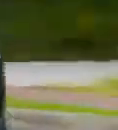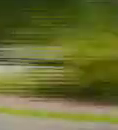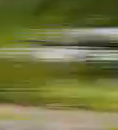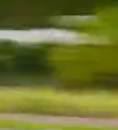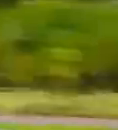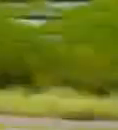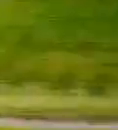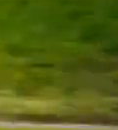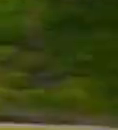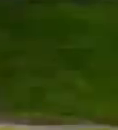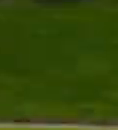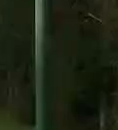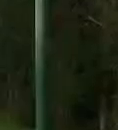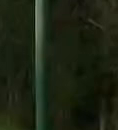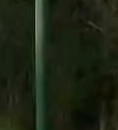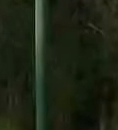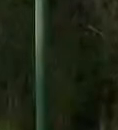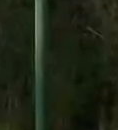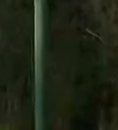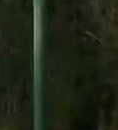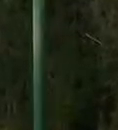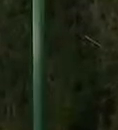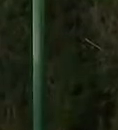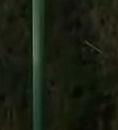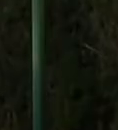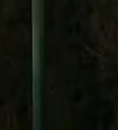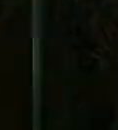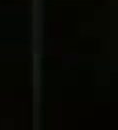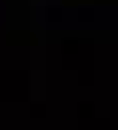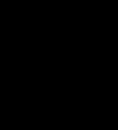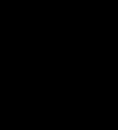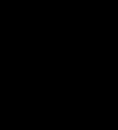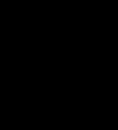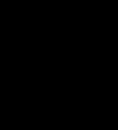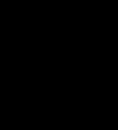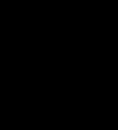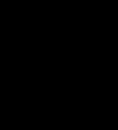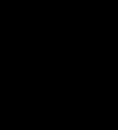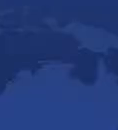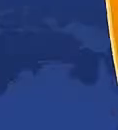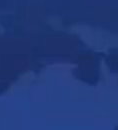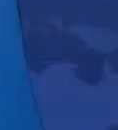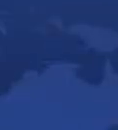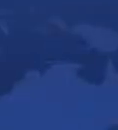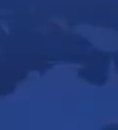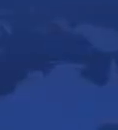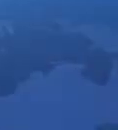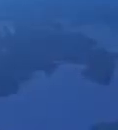160.000 kilómetros. Kia Soluto, todo lo que necesitas. Kia, movement that inspires.